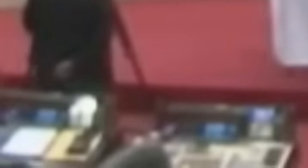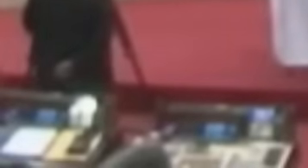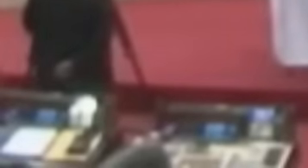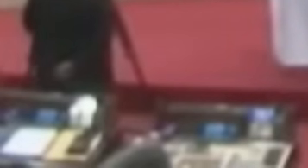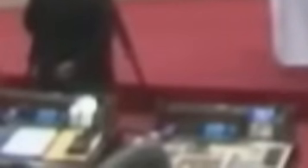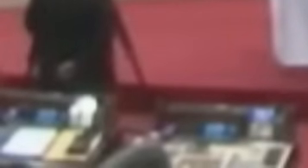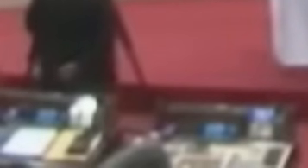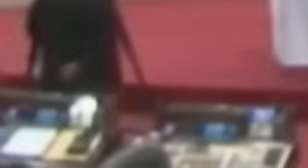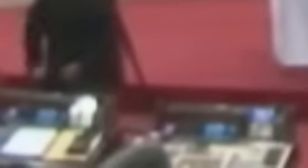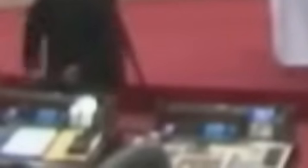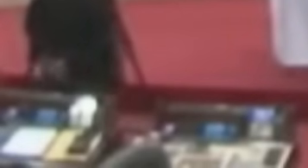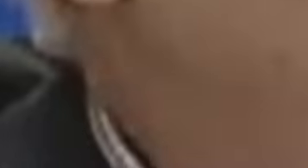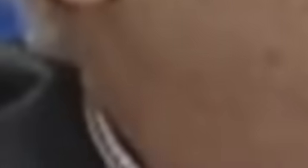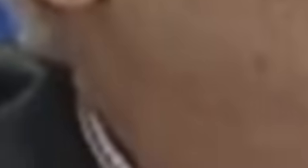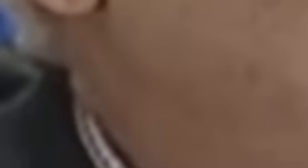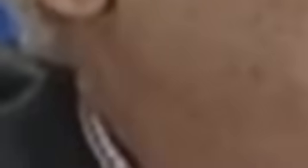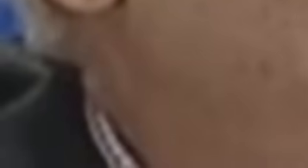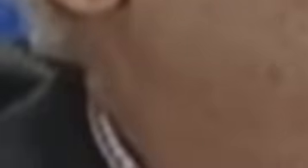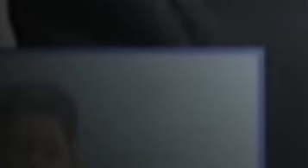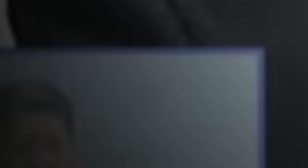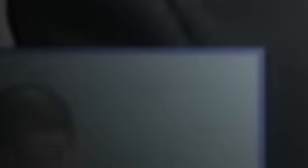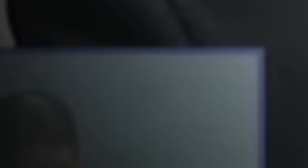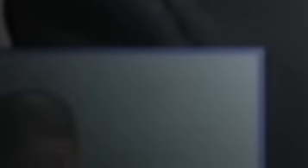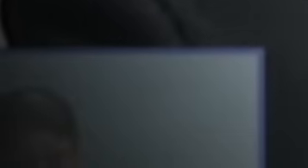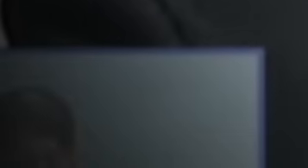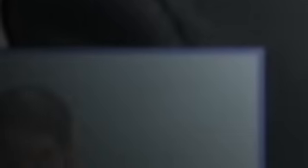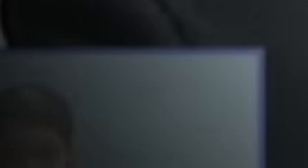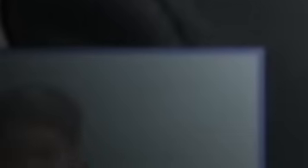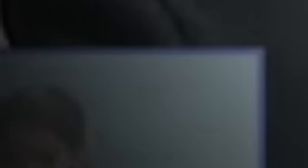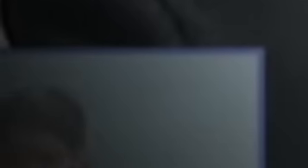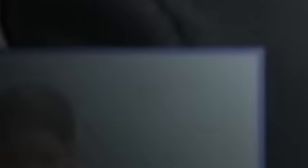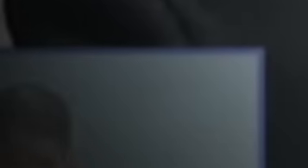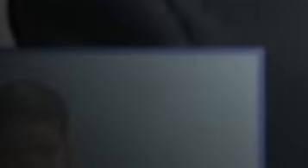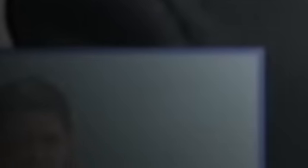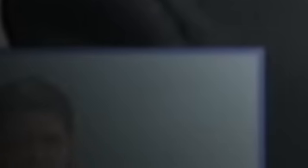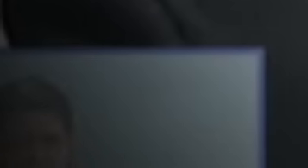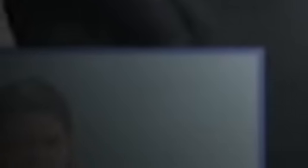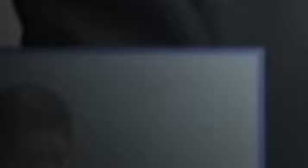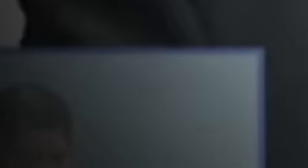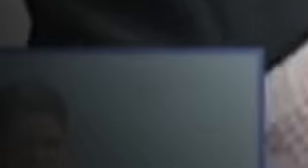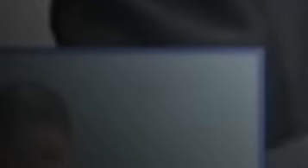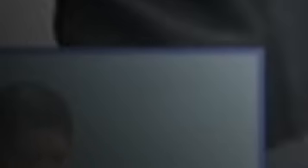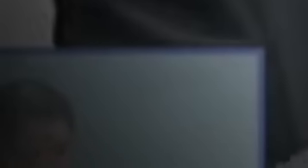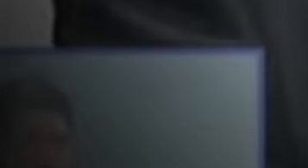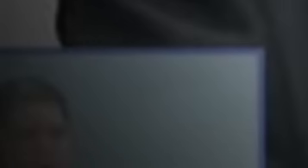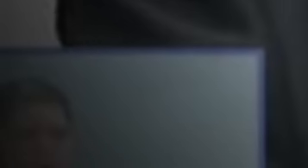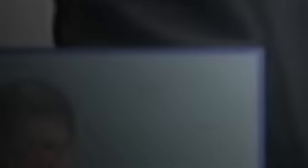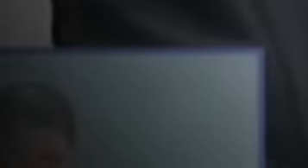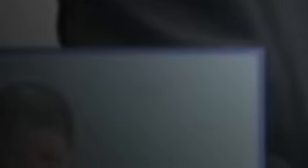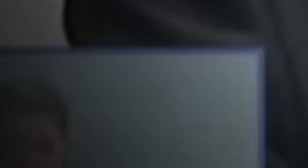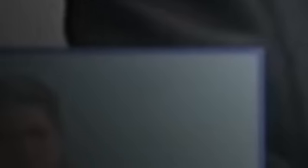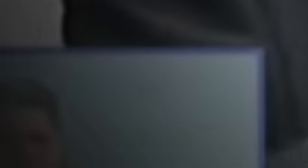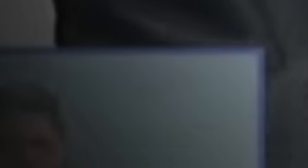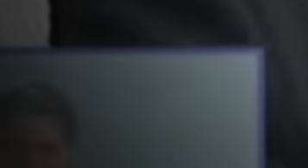palabra vea ministro Cuando usted quiera discutir asuntos personales conmigo cuando quiera bienvenido pero aquí vamos a seguir con la